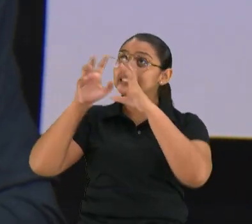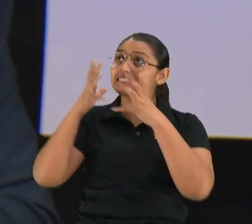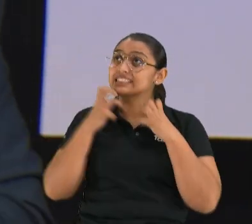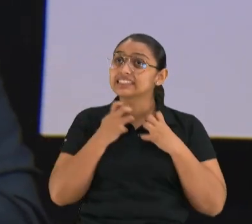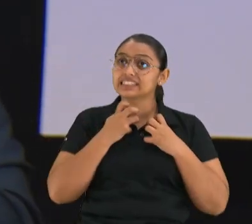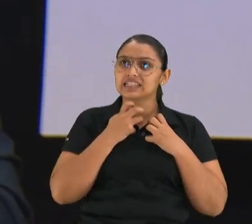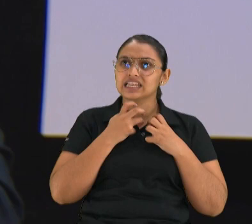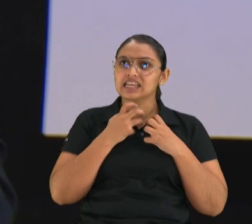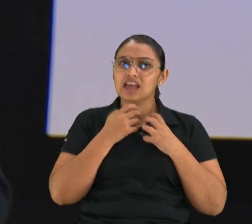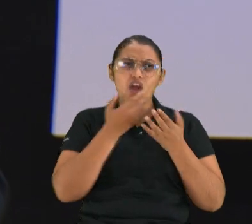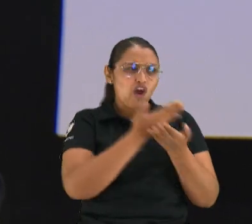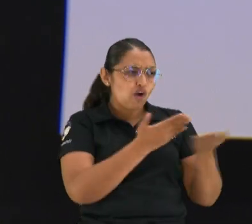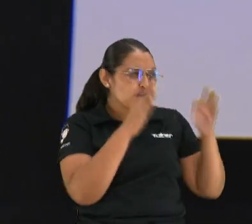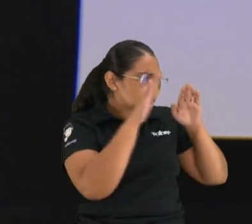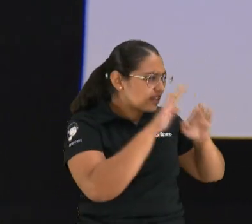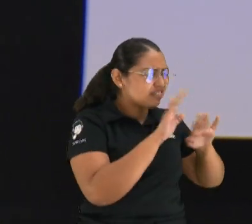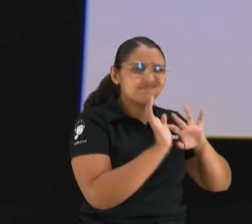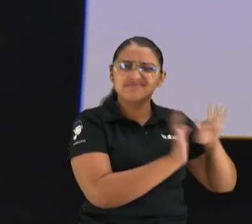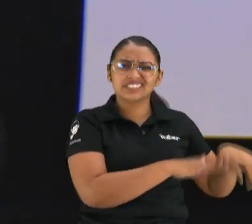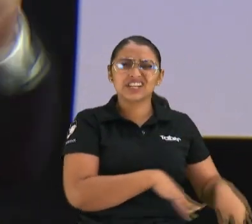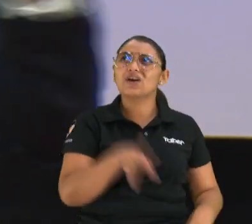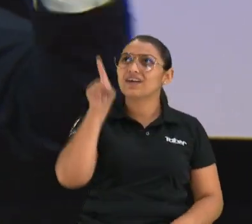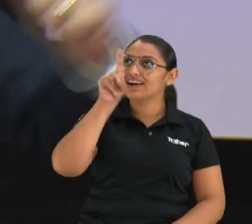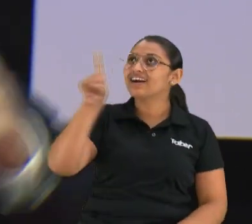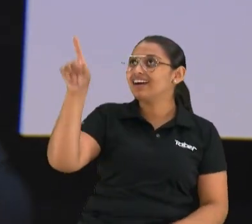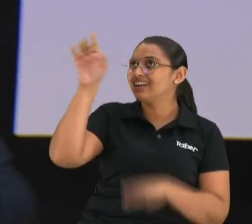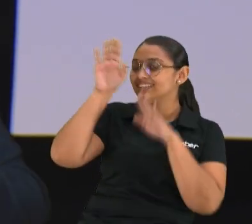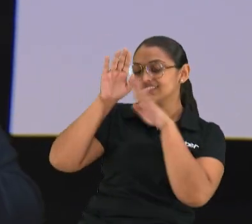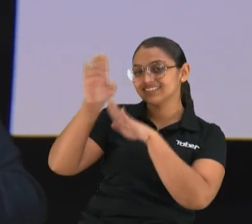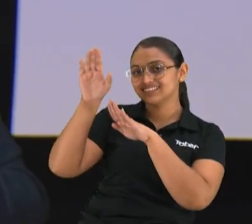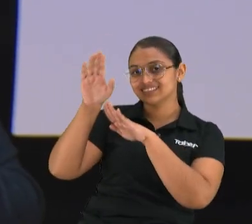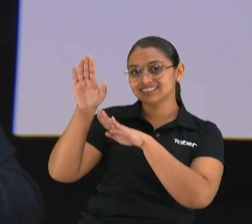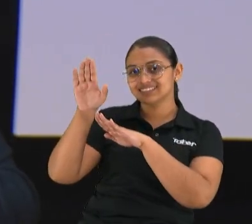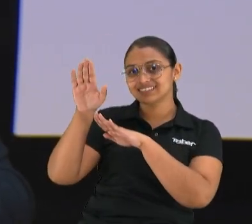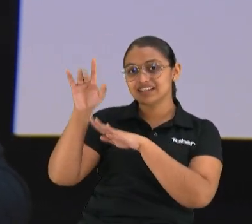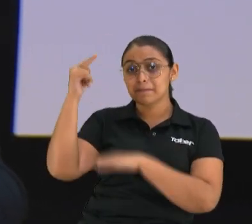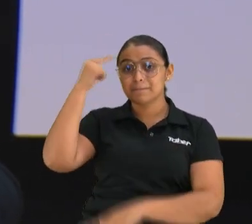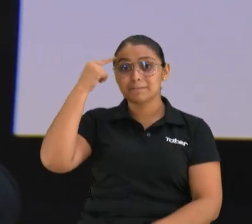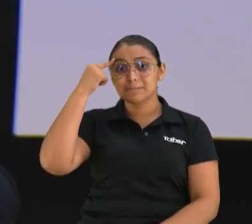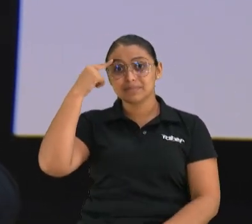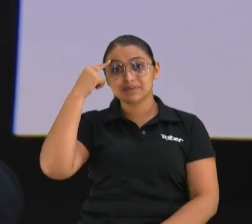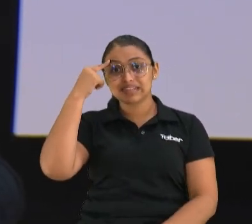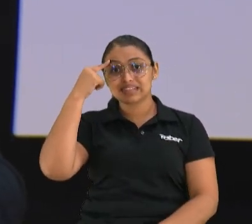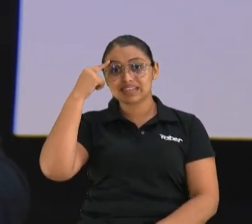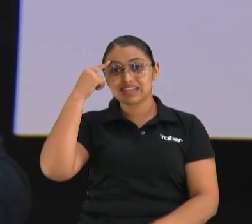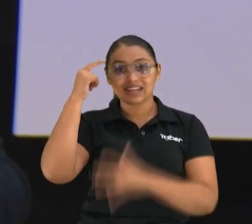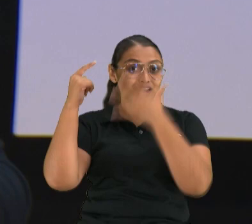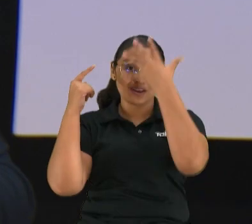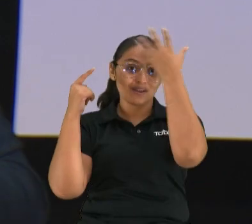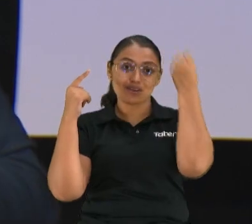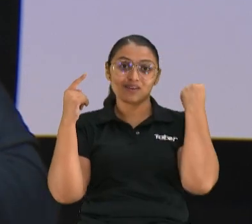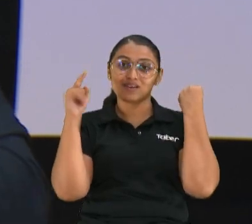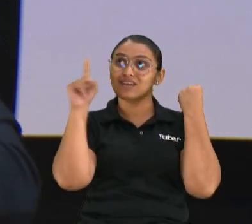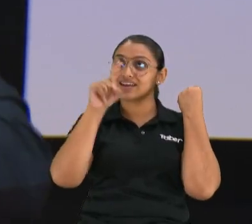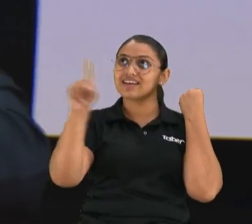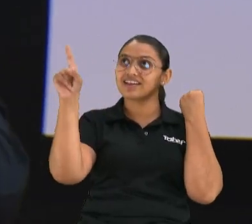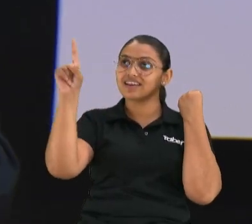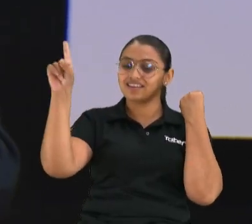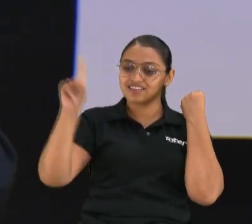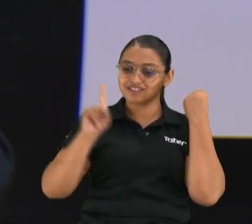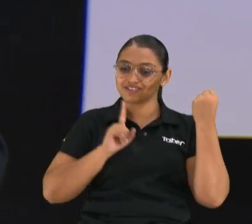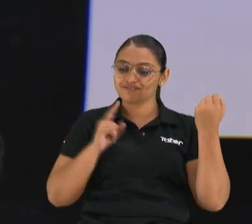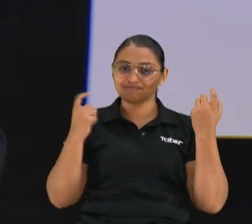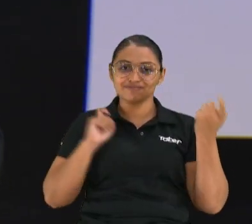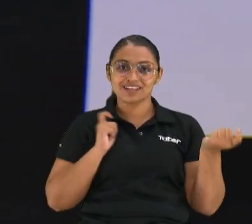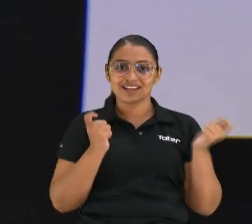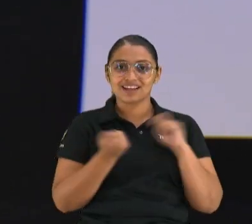lo creado y una mente que no se olvida de donde Dios nos ha sacado si esta noche quiere pedirle al